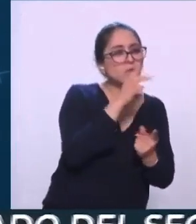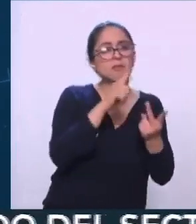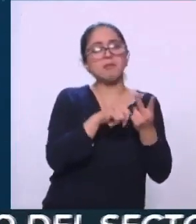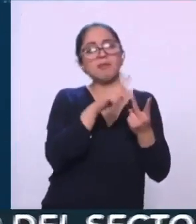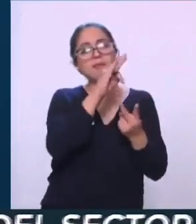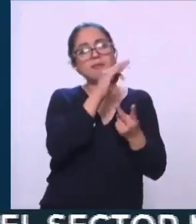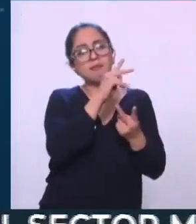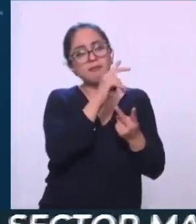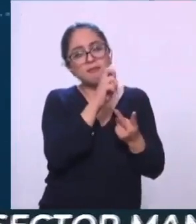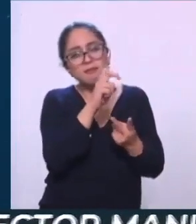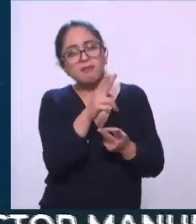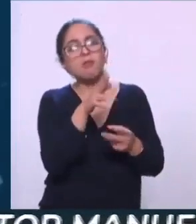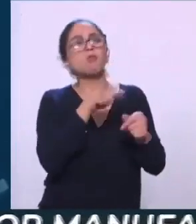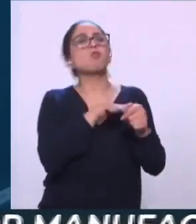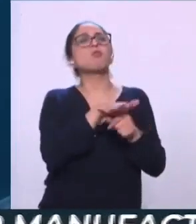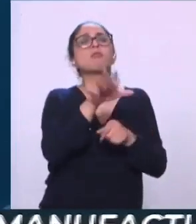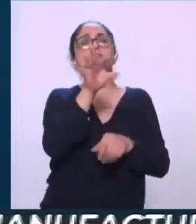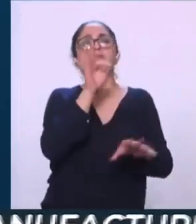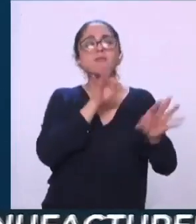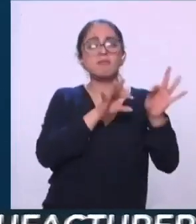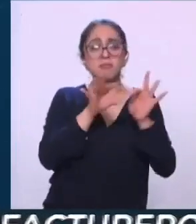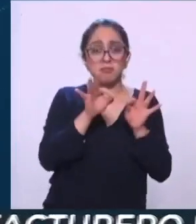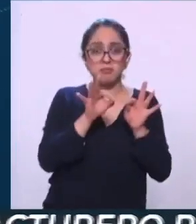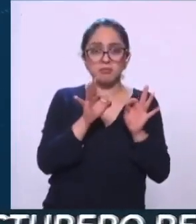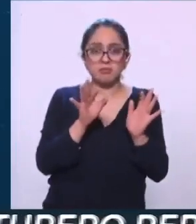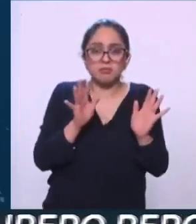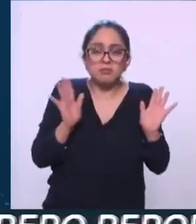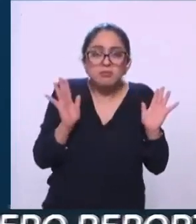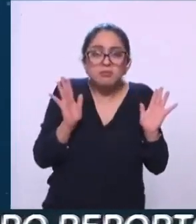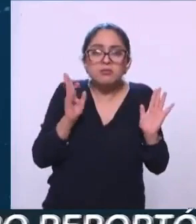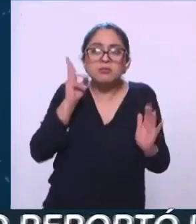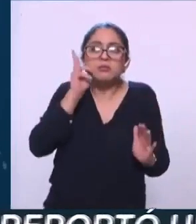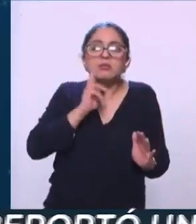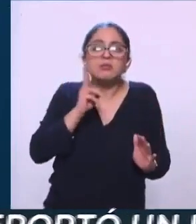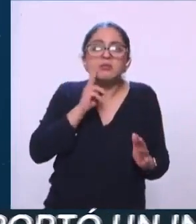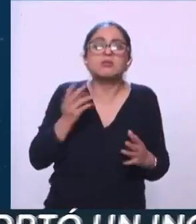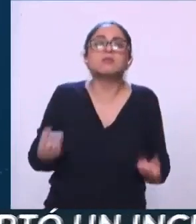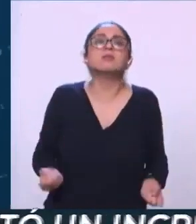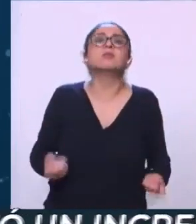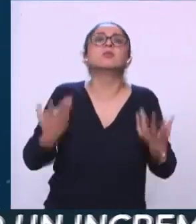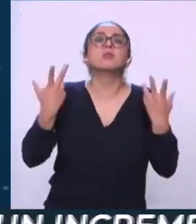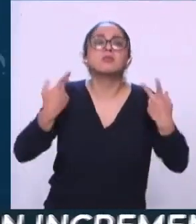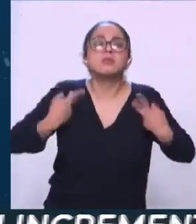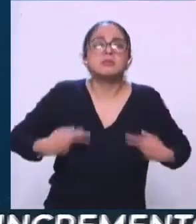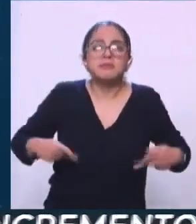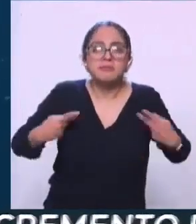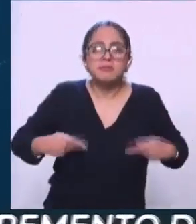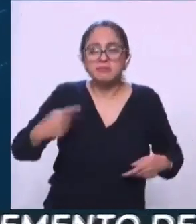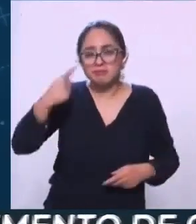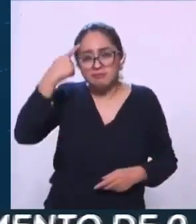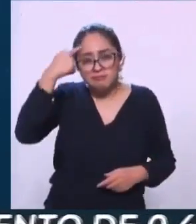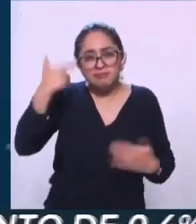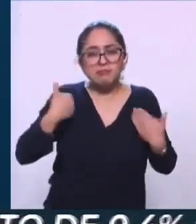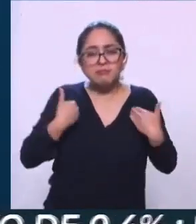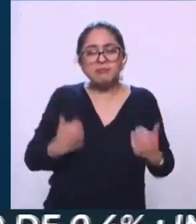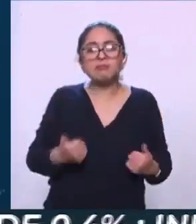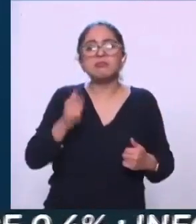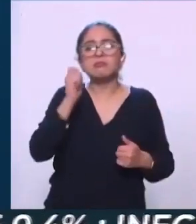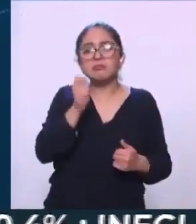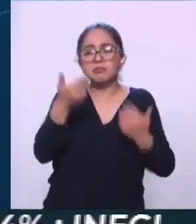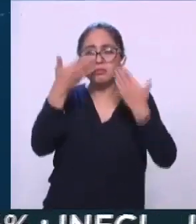Pfizer, tal y tal. Pero habrá que ver cuántas personas tenemos la capacidad en cuanto a